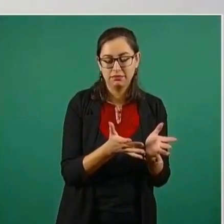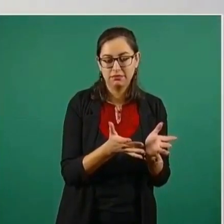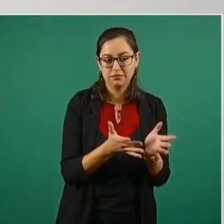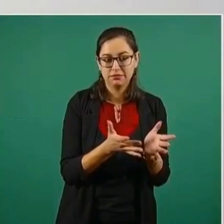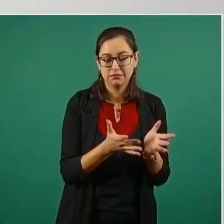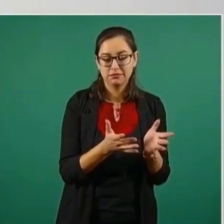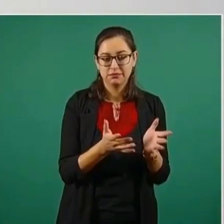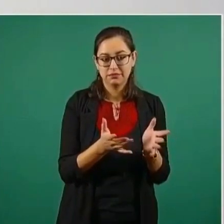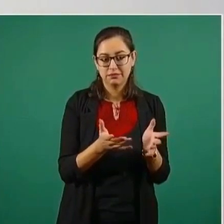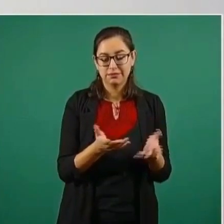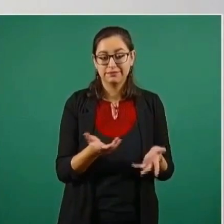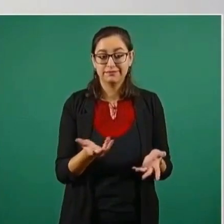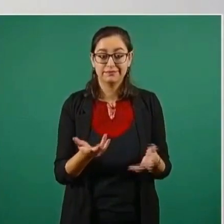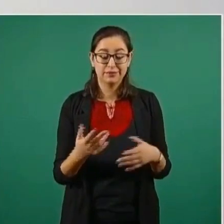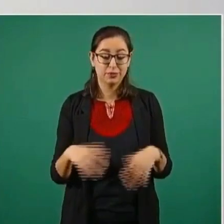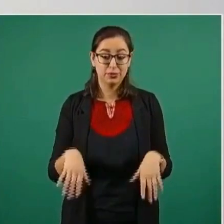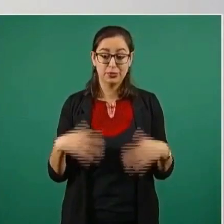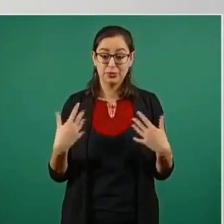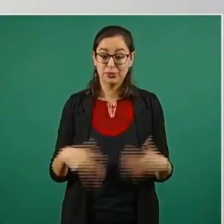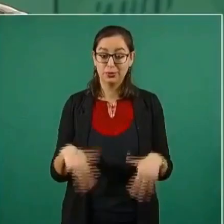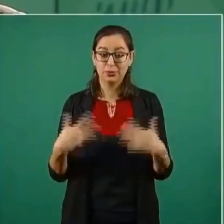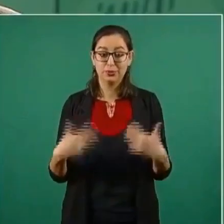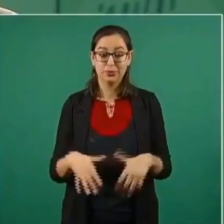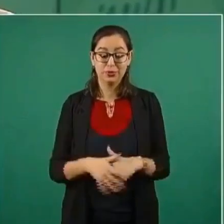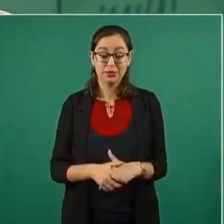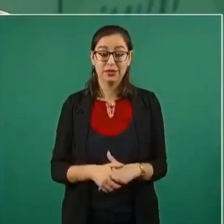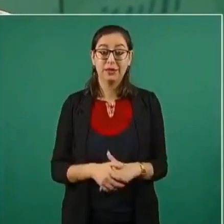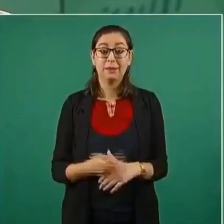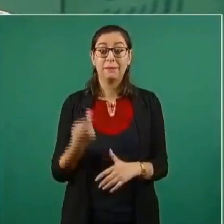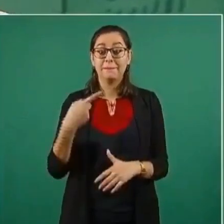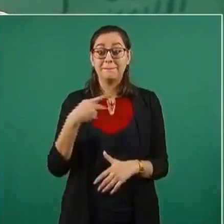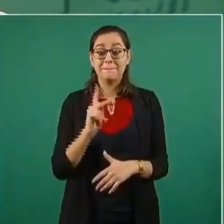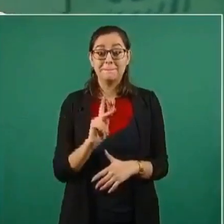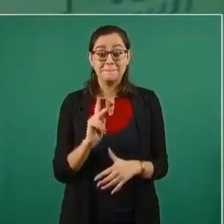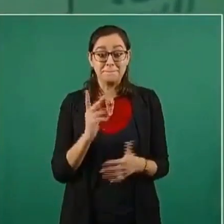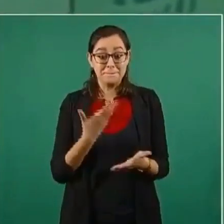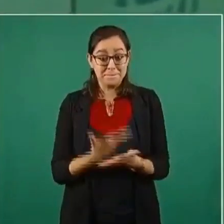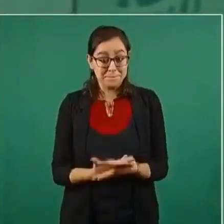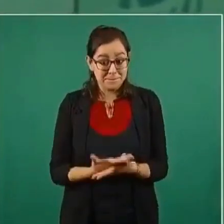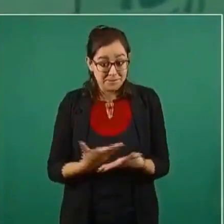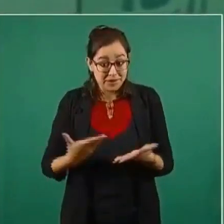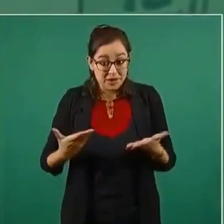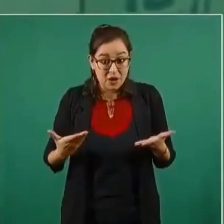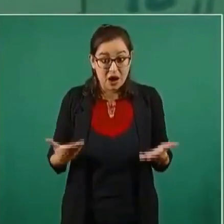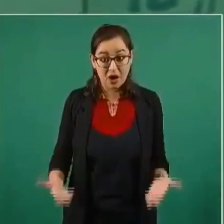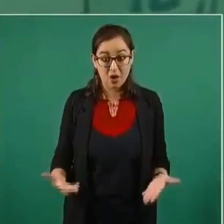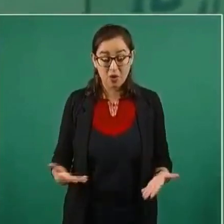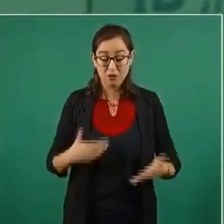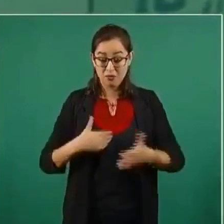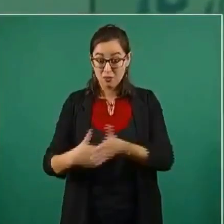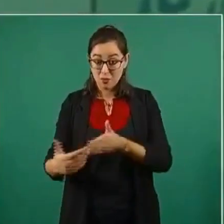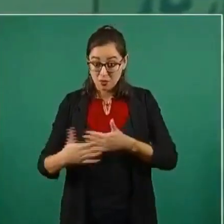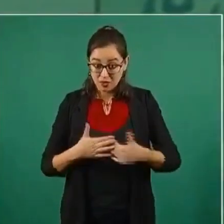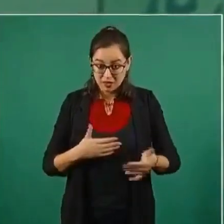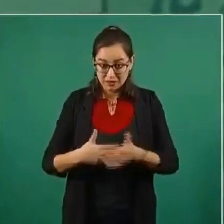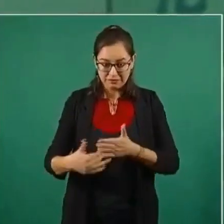Pero lo que estamos viviendo ahora es distinto.